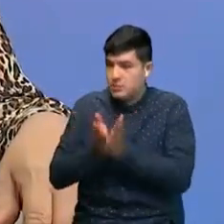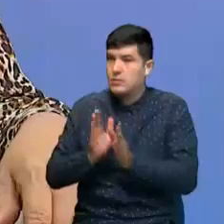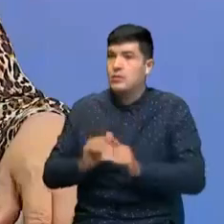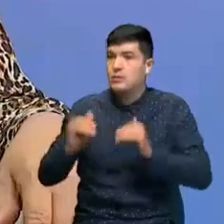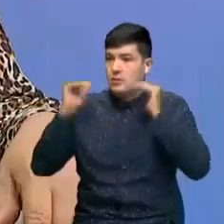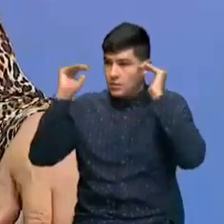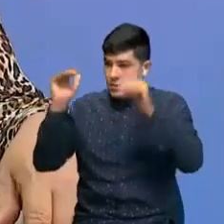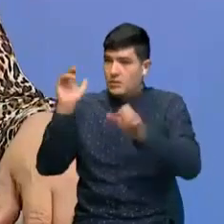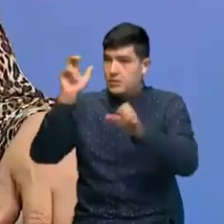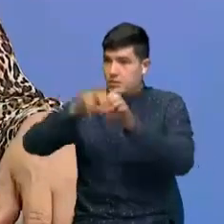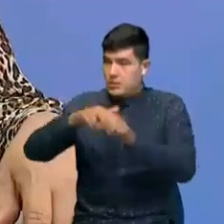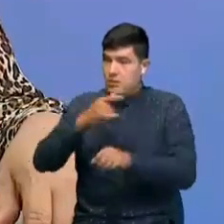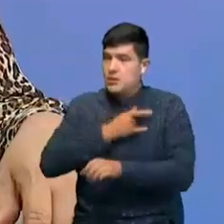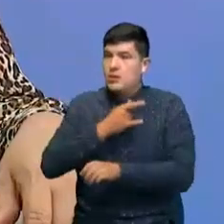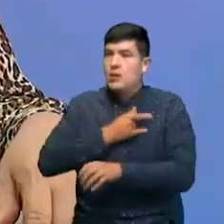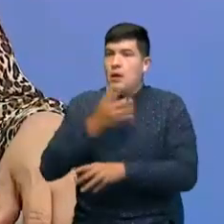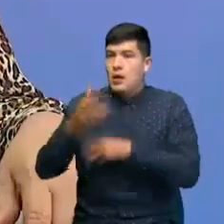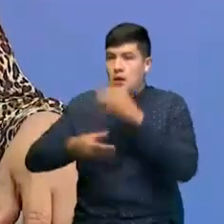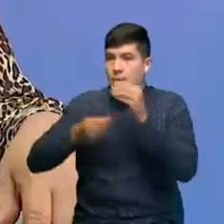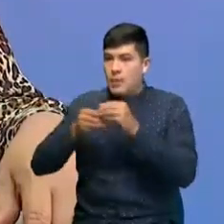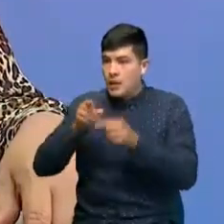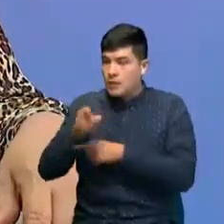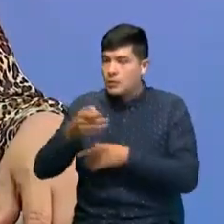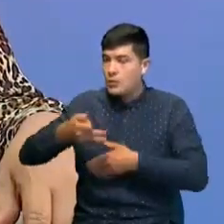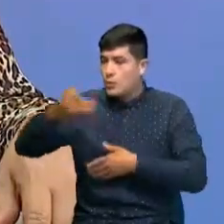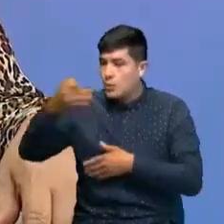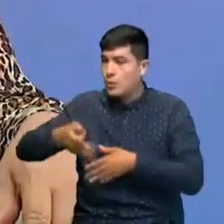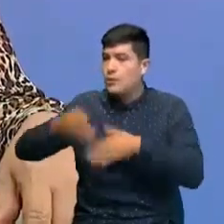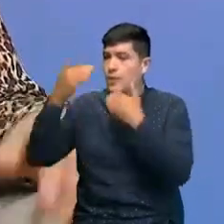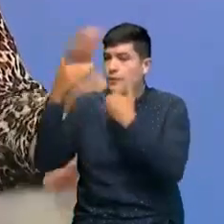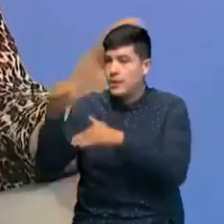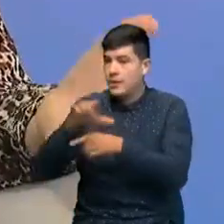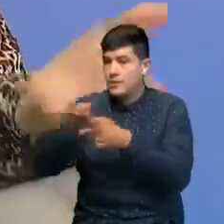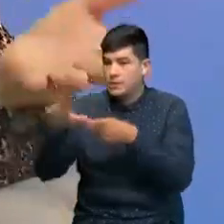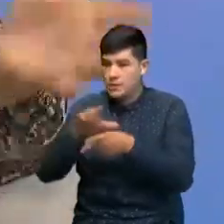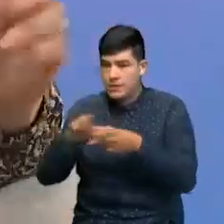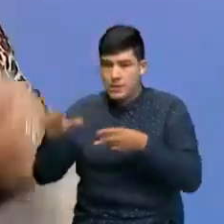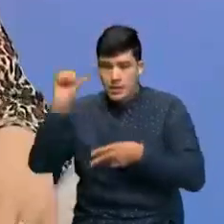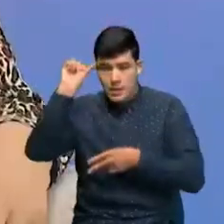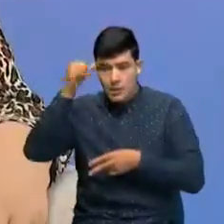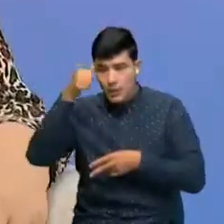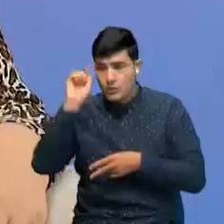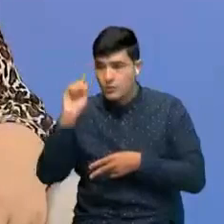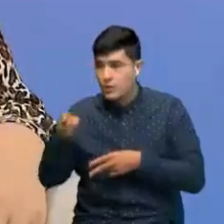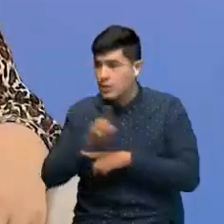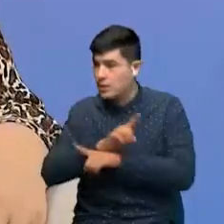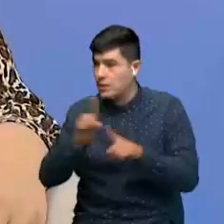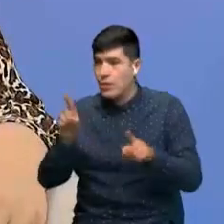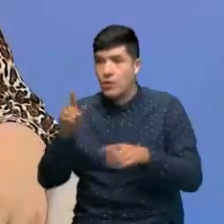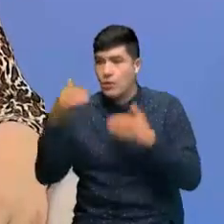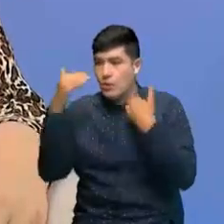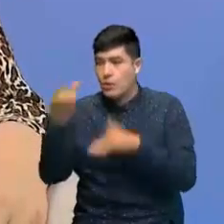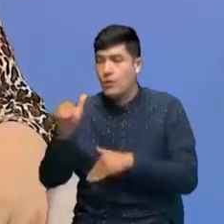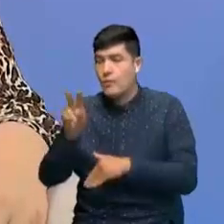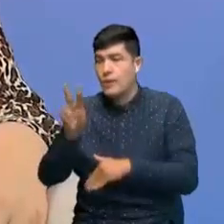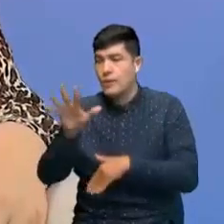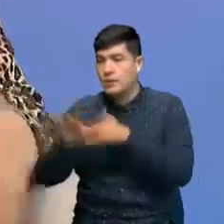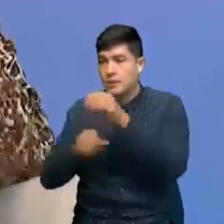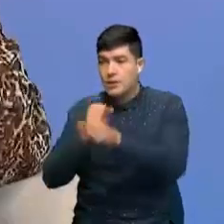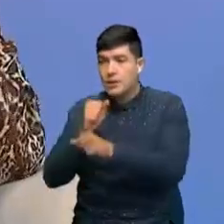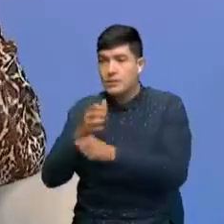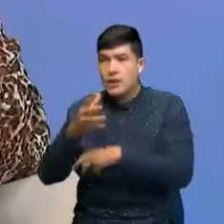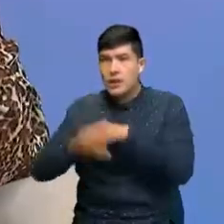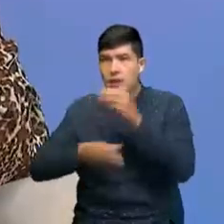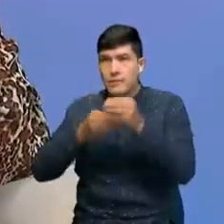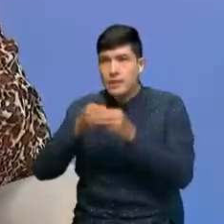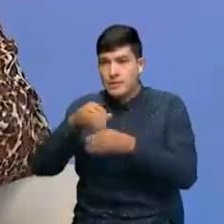educación formalizada y fuera de eso que cumple con el mínimo de semanas. Recuerde que usted todavía no ha cumplido 25 años, ¿no? Y fuera de eso